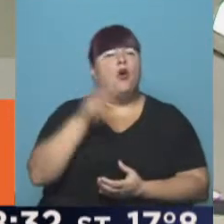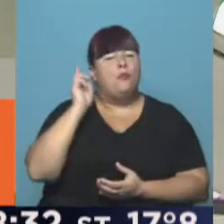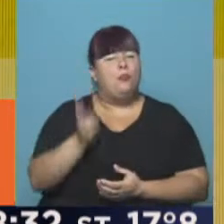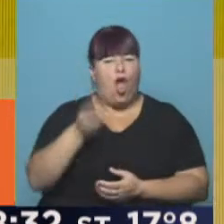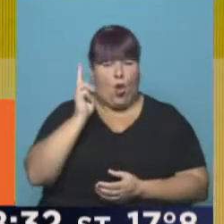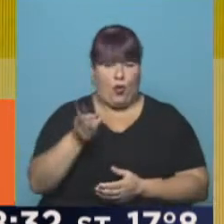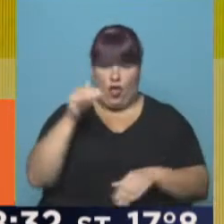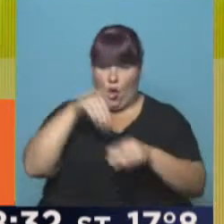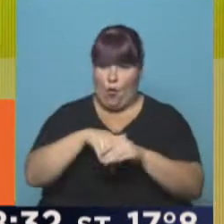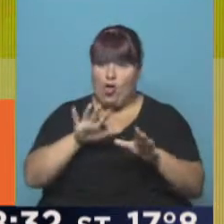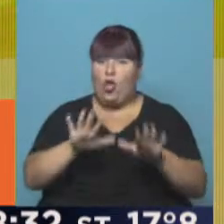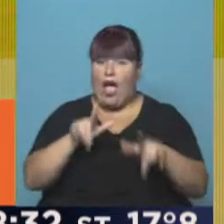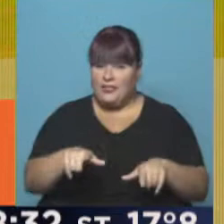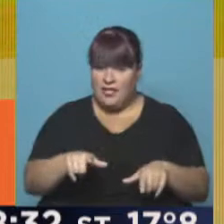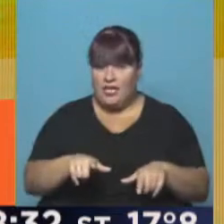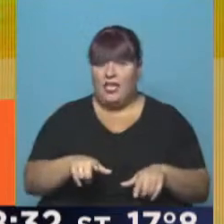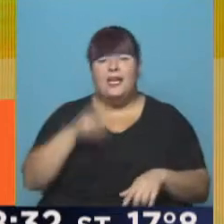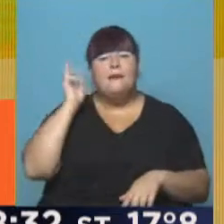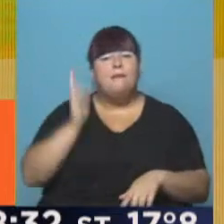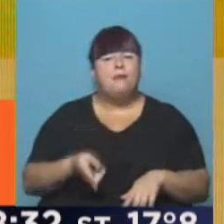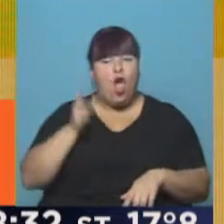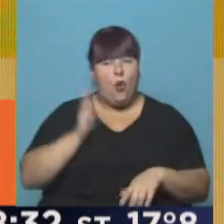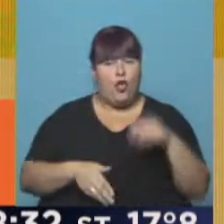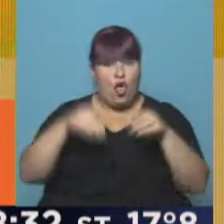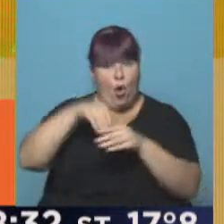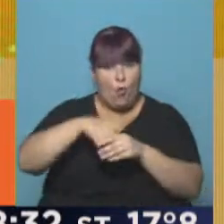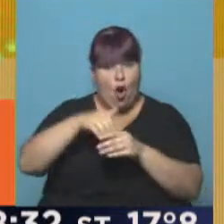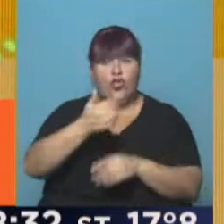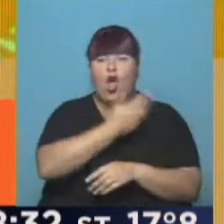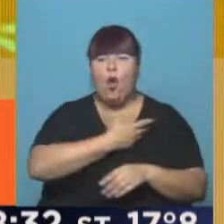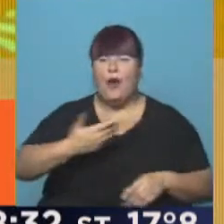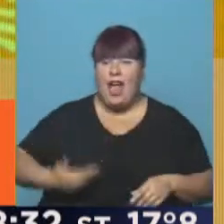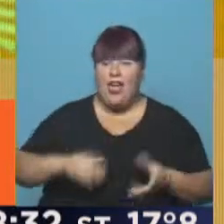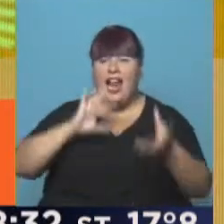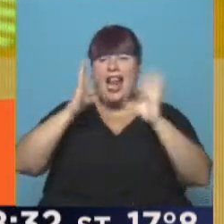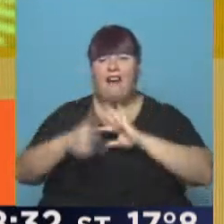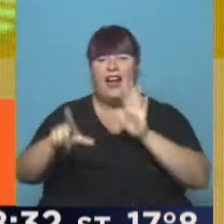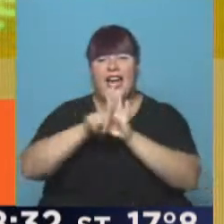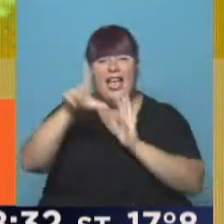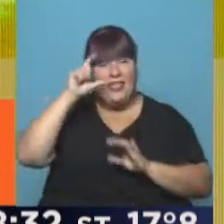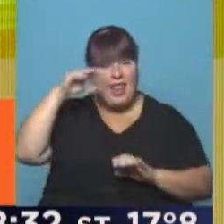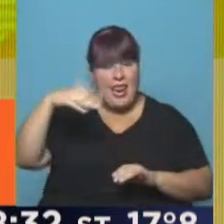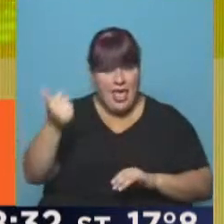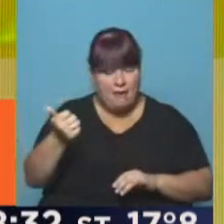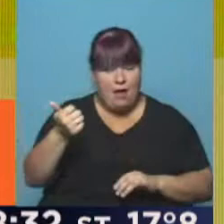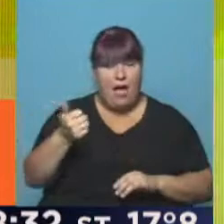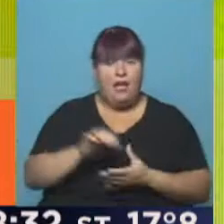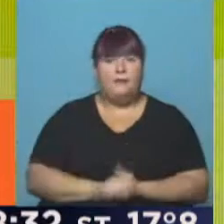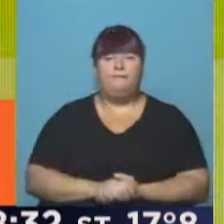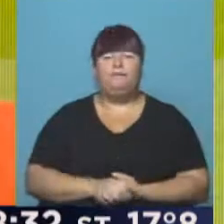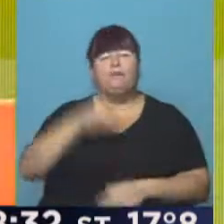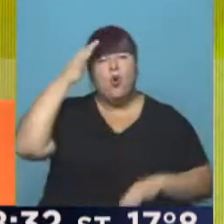podía ser elegida de esa manera estaba prohibido la elección de la gobernadora con el mecanismo de la ley de lemas y lacoste y la